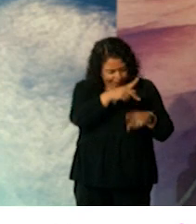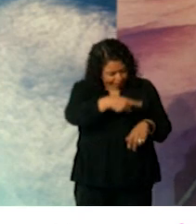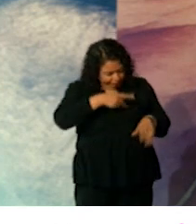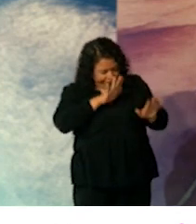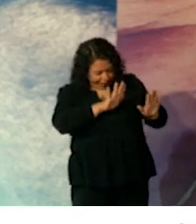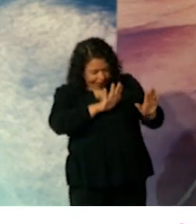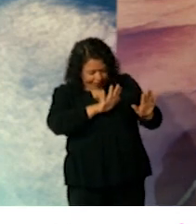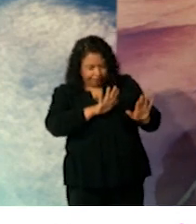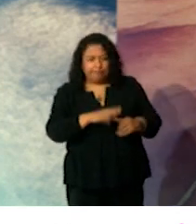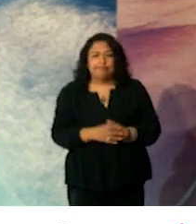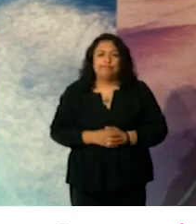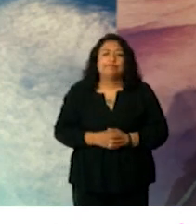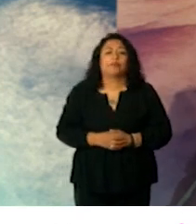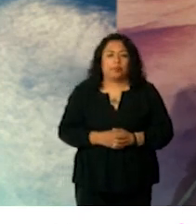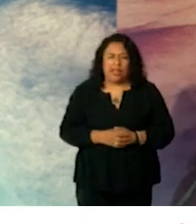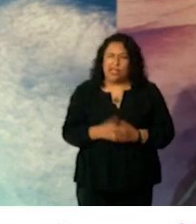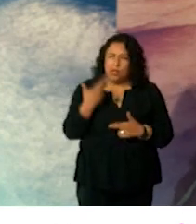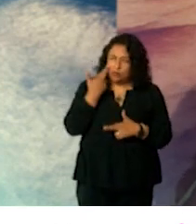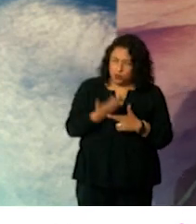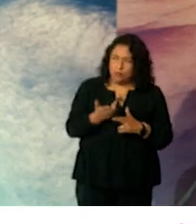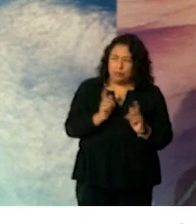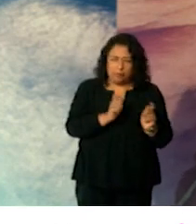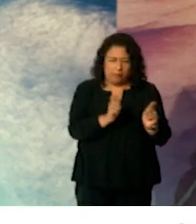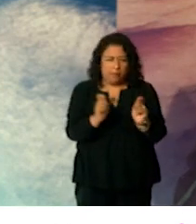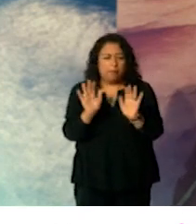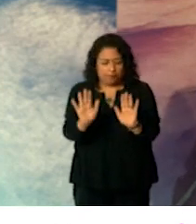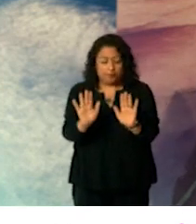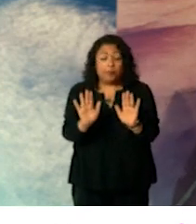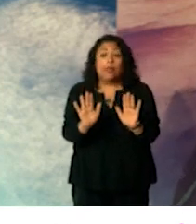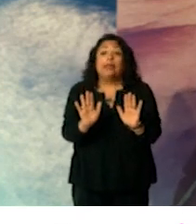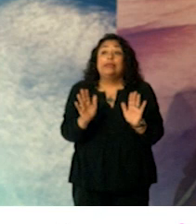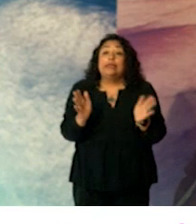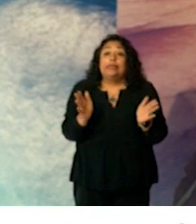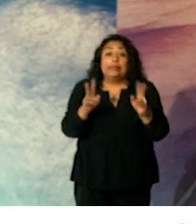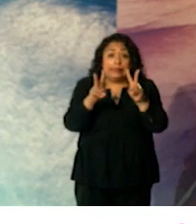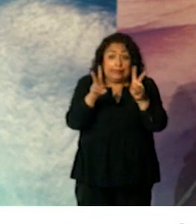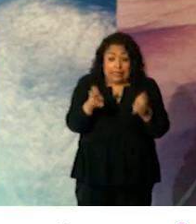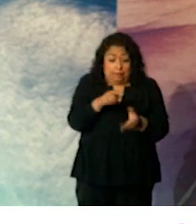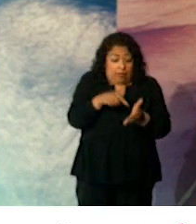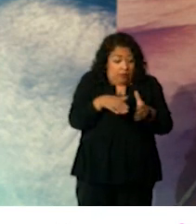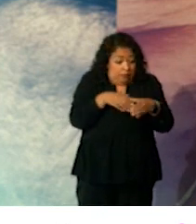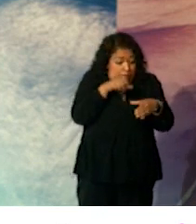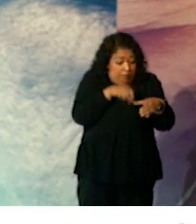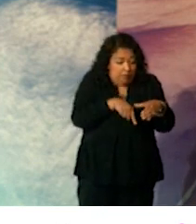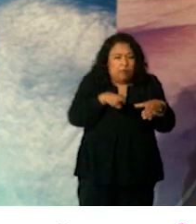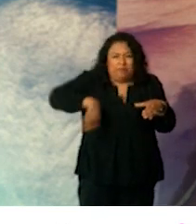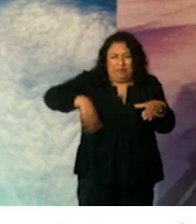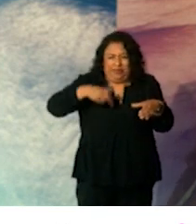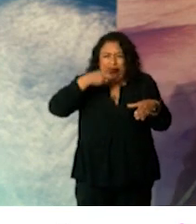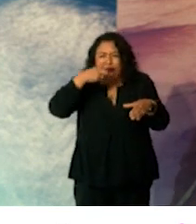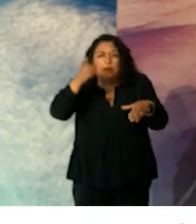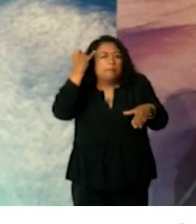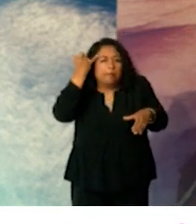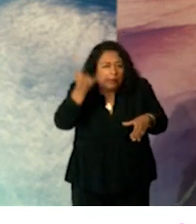pregunta. Los roles. Bueno, para aterrizar justo en los temas locales, lo que estábamos platicando, o